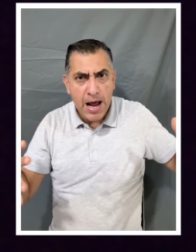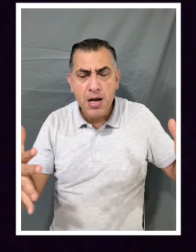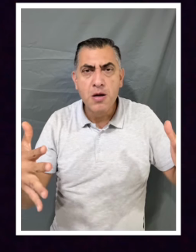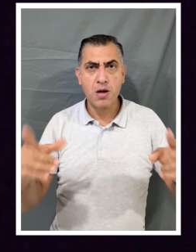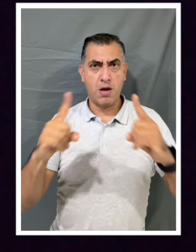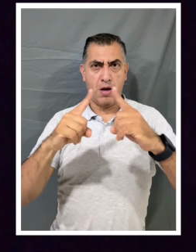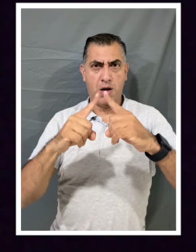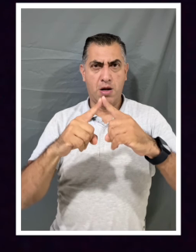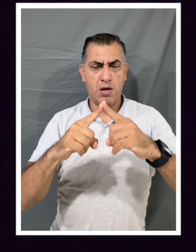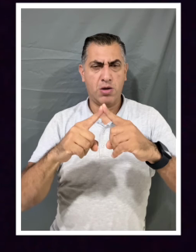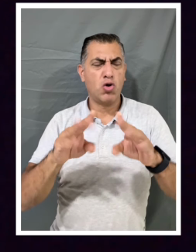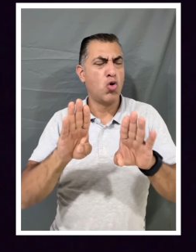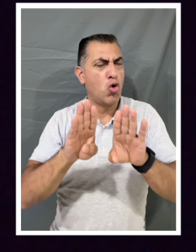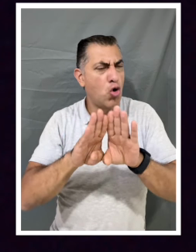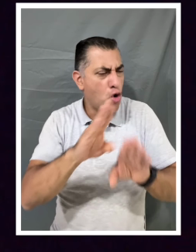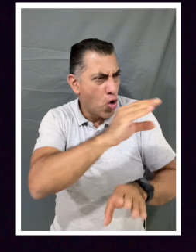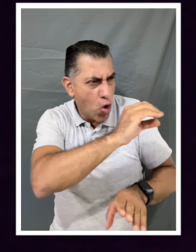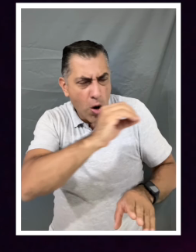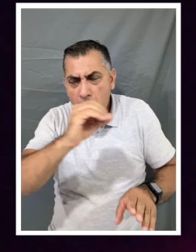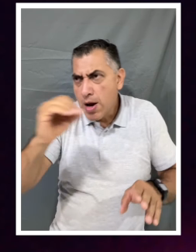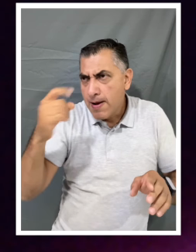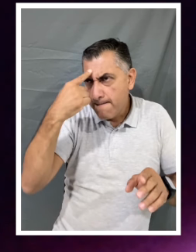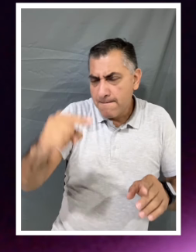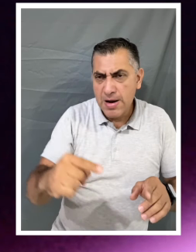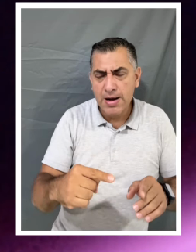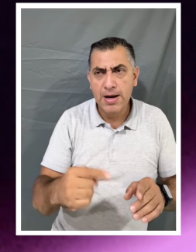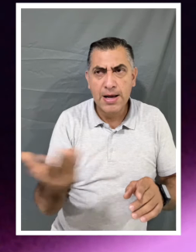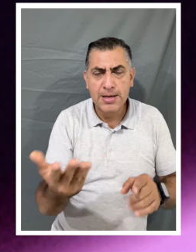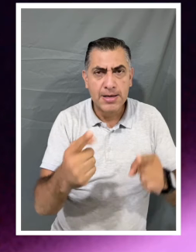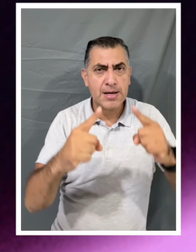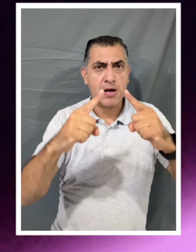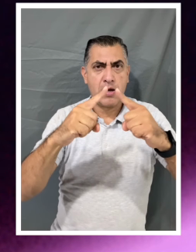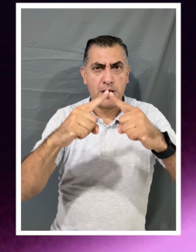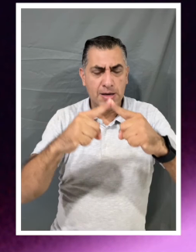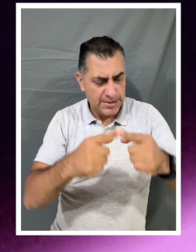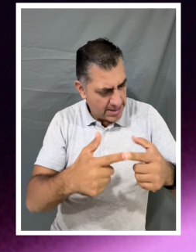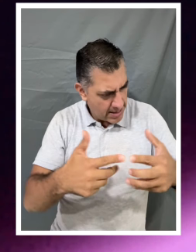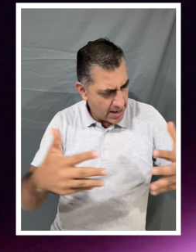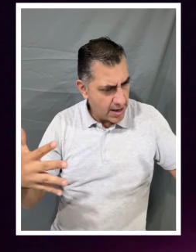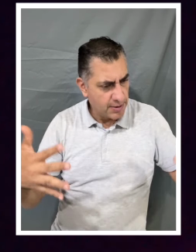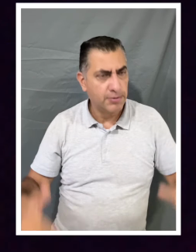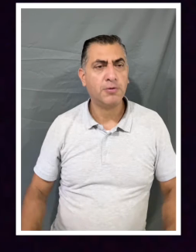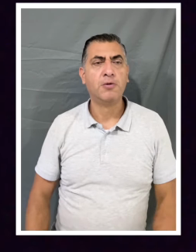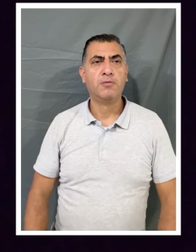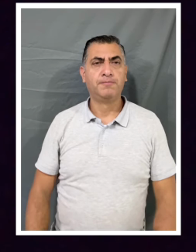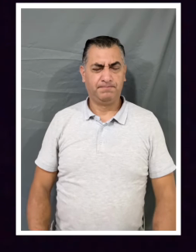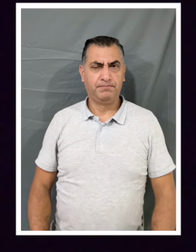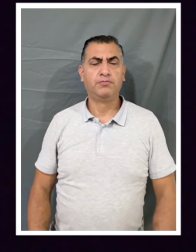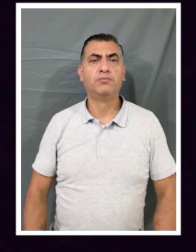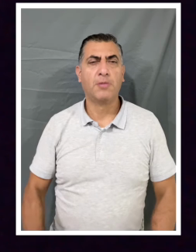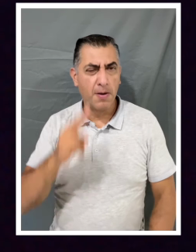organizarnos para que seamos una gran iglesia el tema de hoy se llama la iglesia y su organización hoy vamos